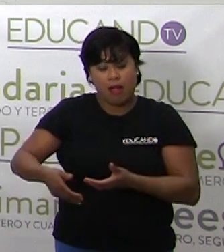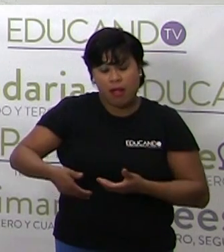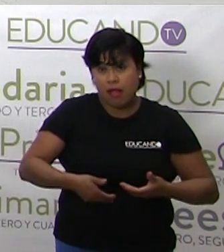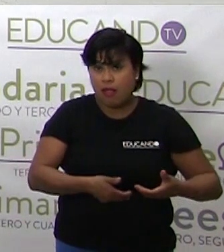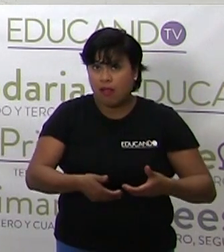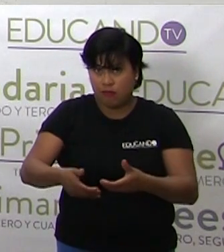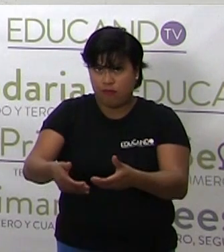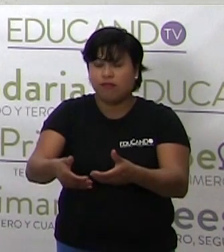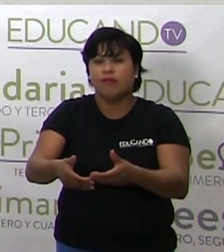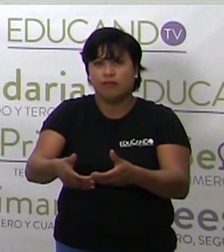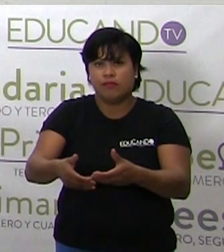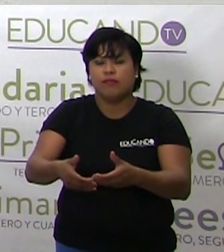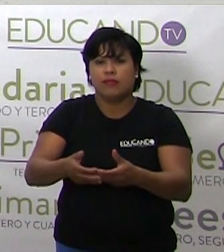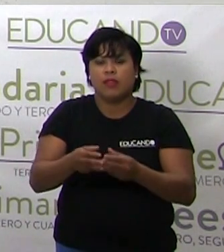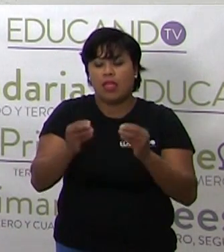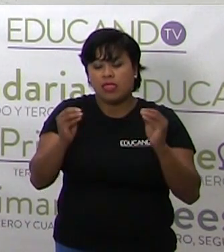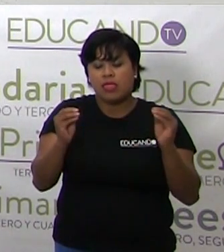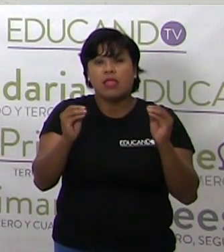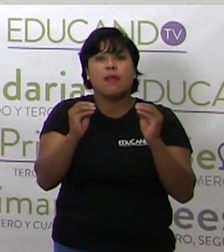Callejón